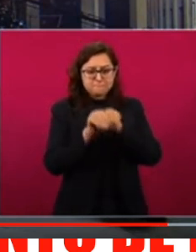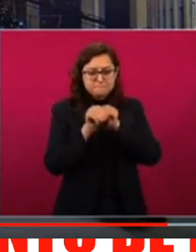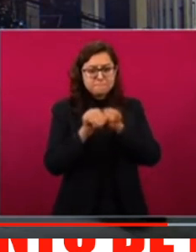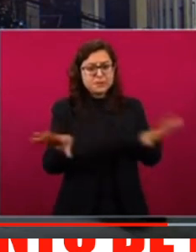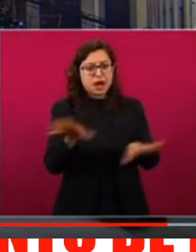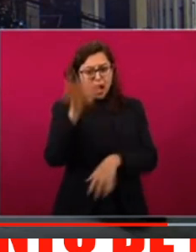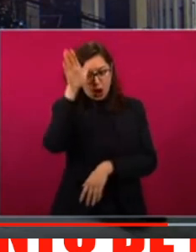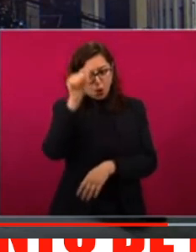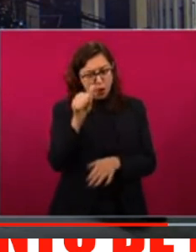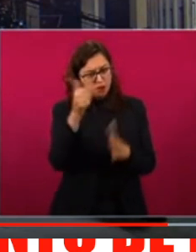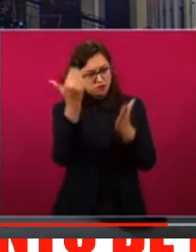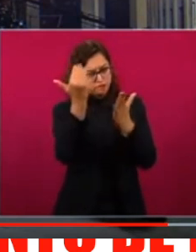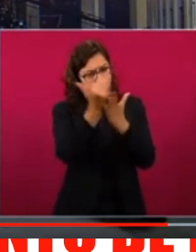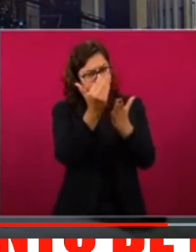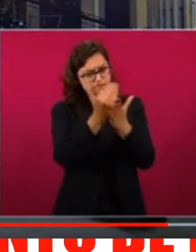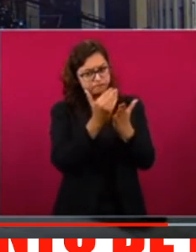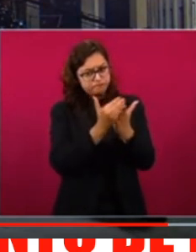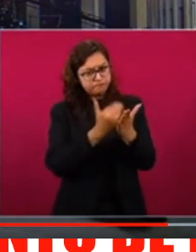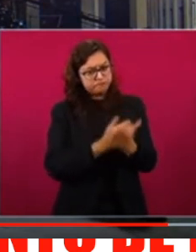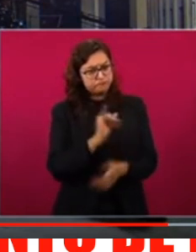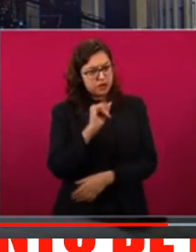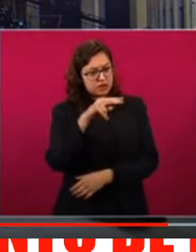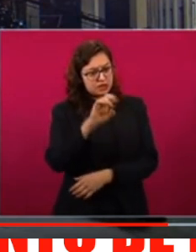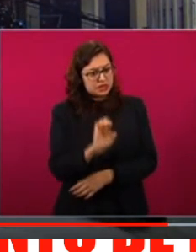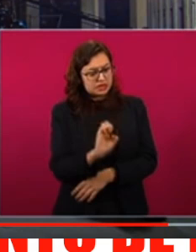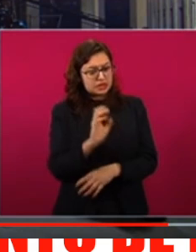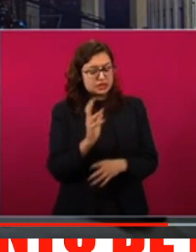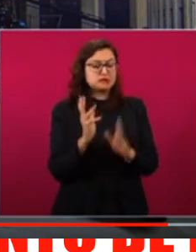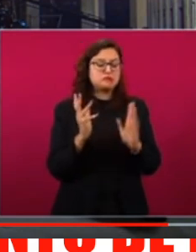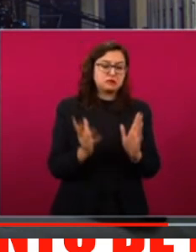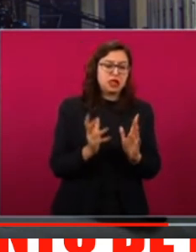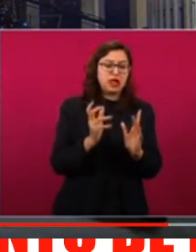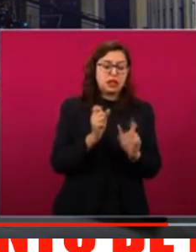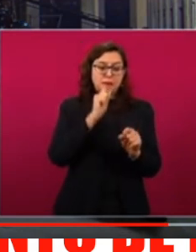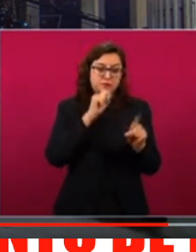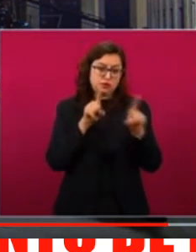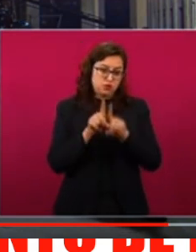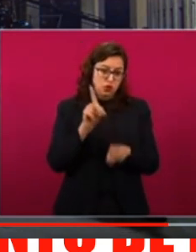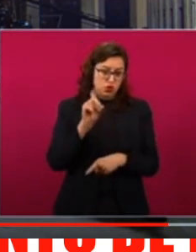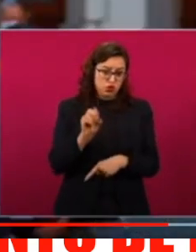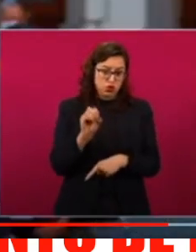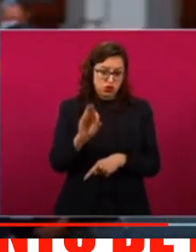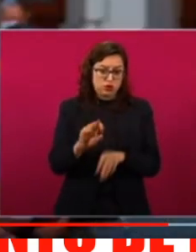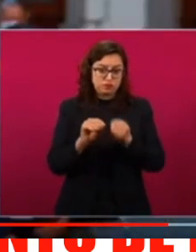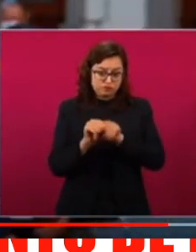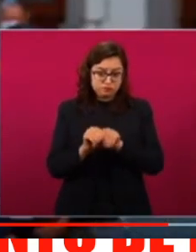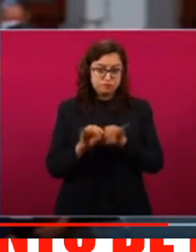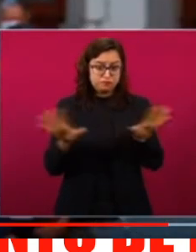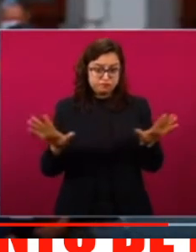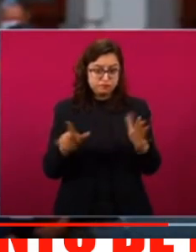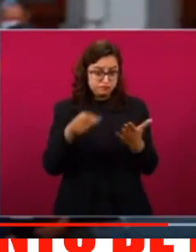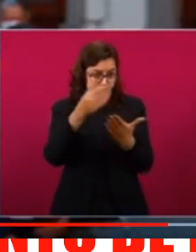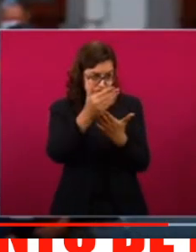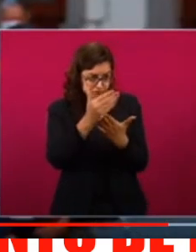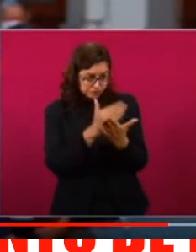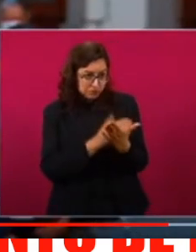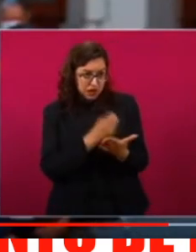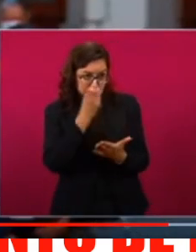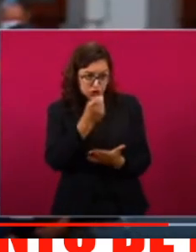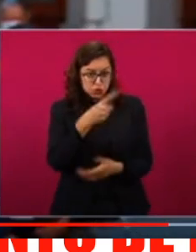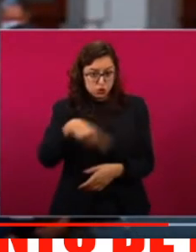El acuerdo que se colocó en el INE y ya se estaría colocando en el Diario Oficial de la Federación y ustedes ahí desde ahí partirían